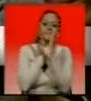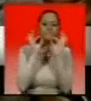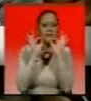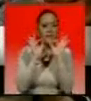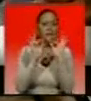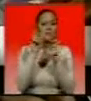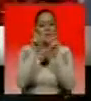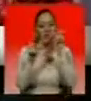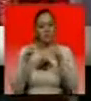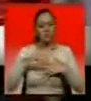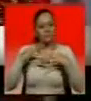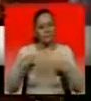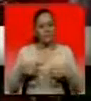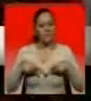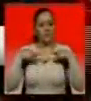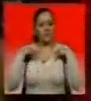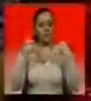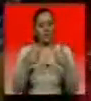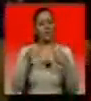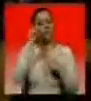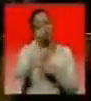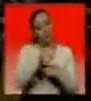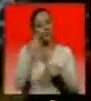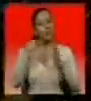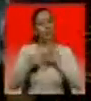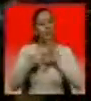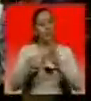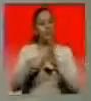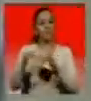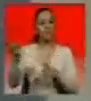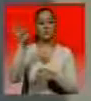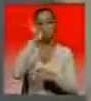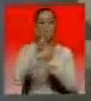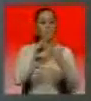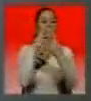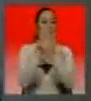tratados dignamente. De esta forma, ellos demostraron que una celda no